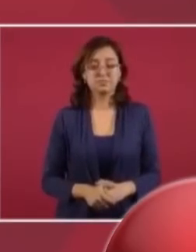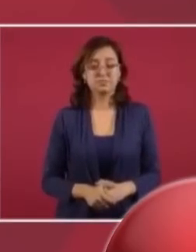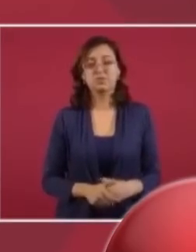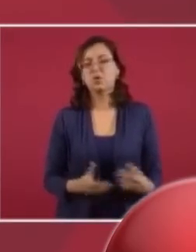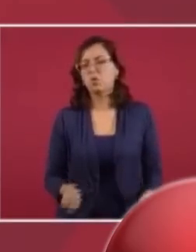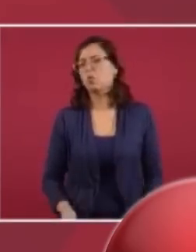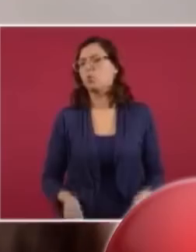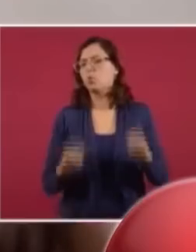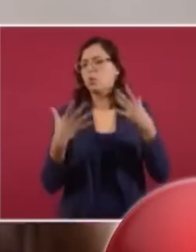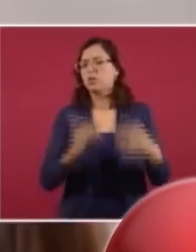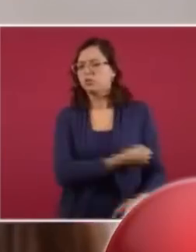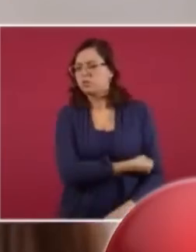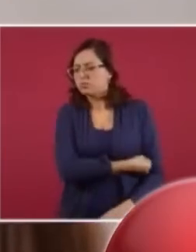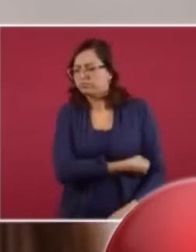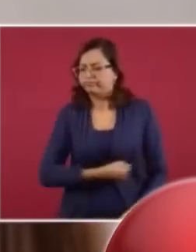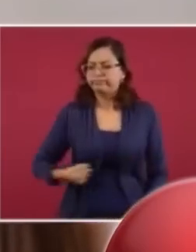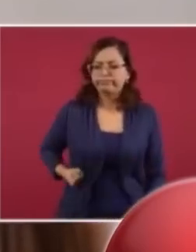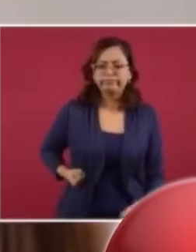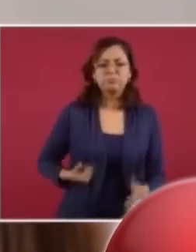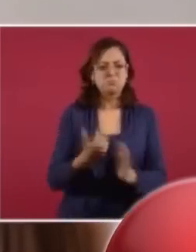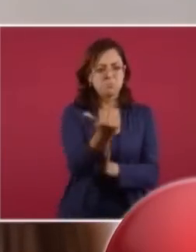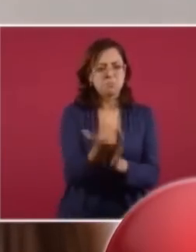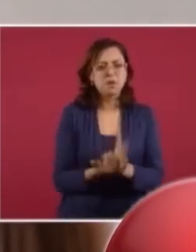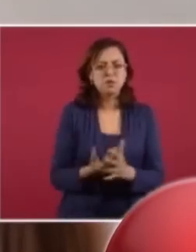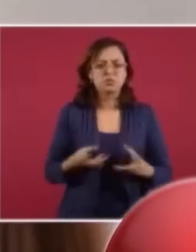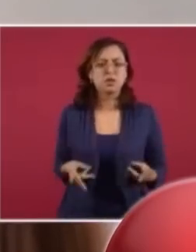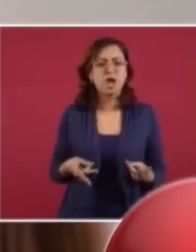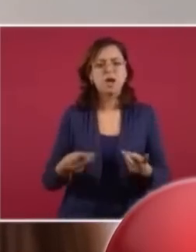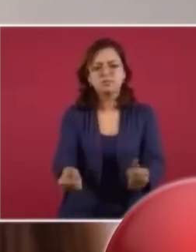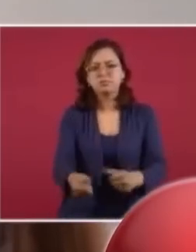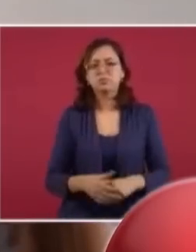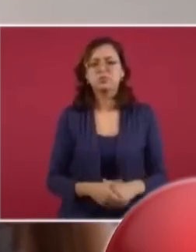¿De cuánto fue el apretón del cinturón?